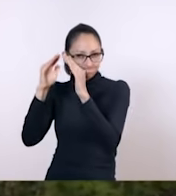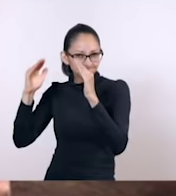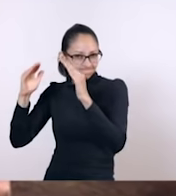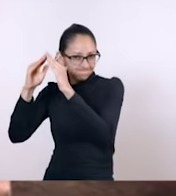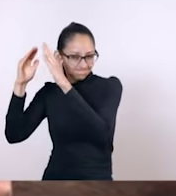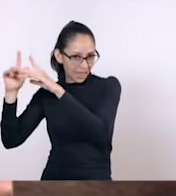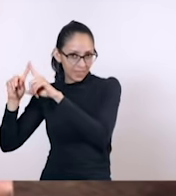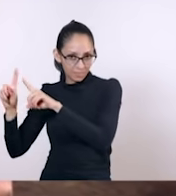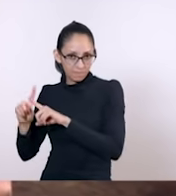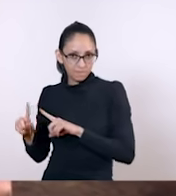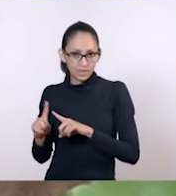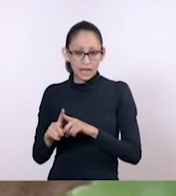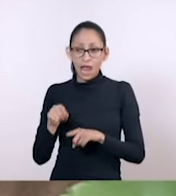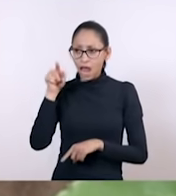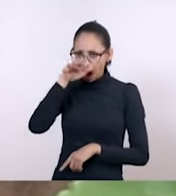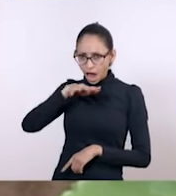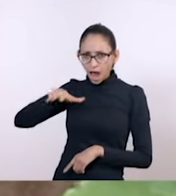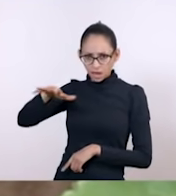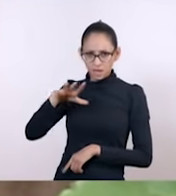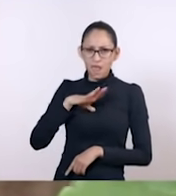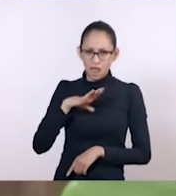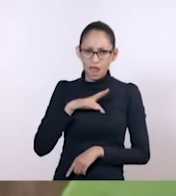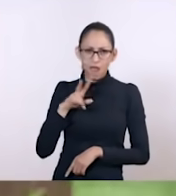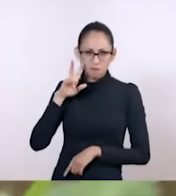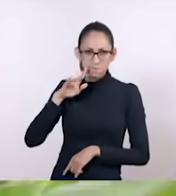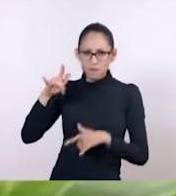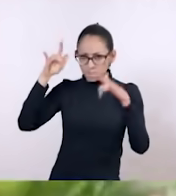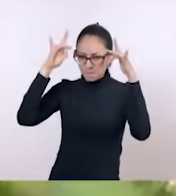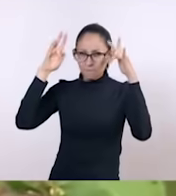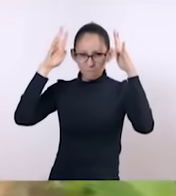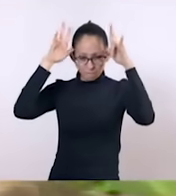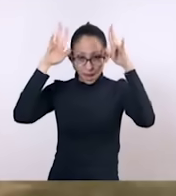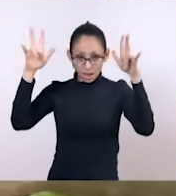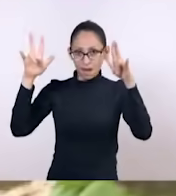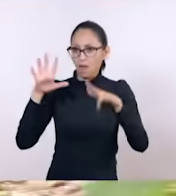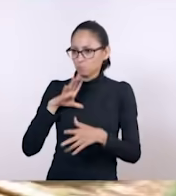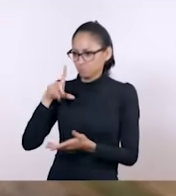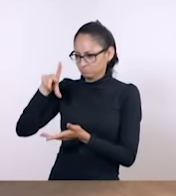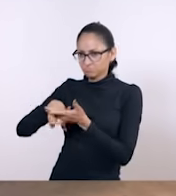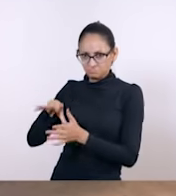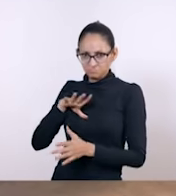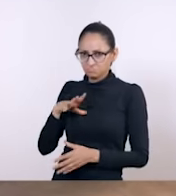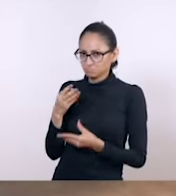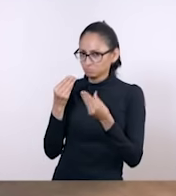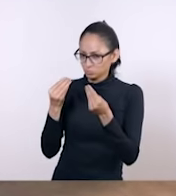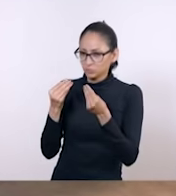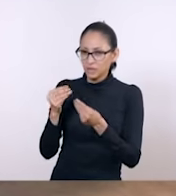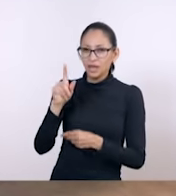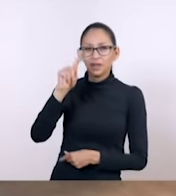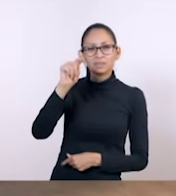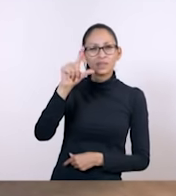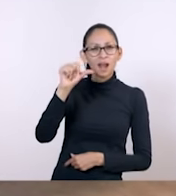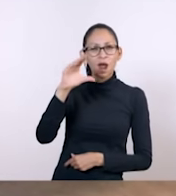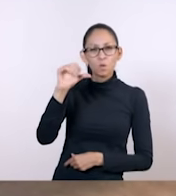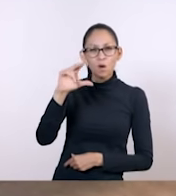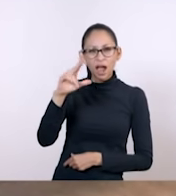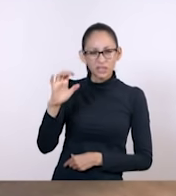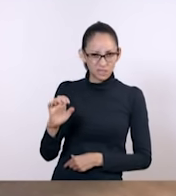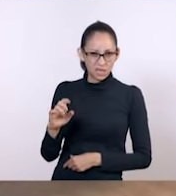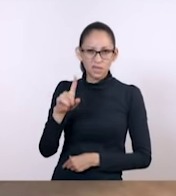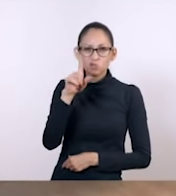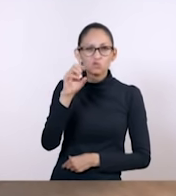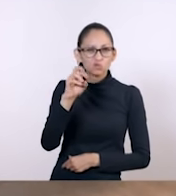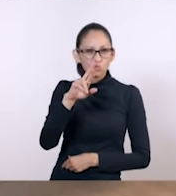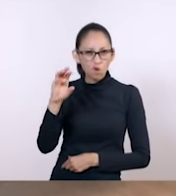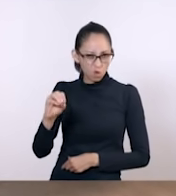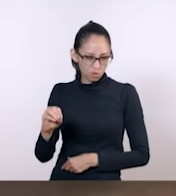Por aquí todavía se ve a veces el venado, tlacuache, zorros